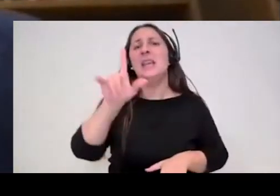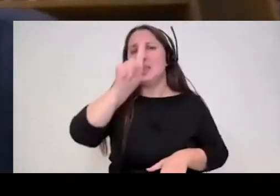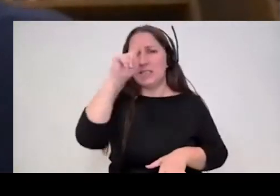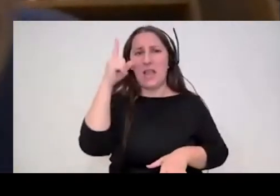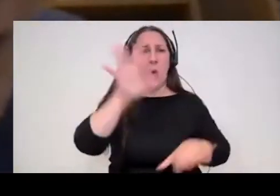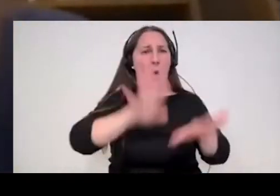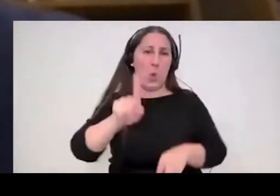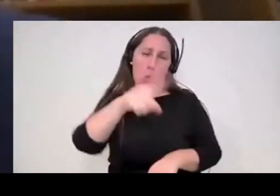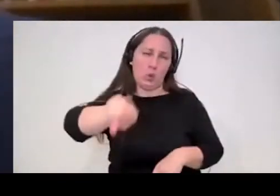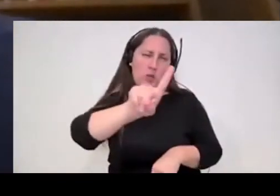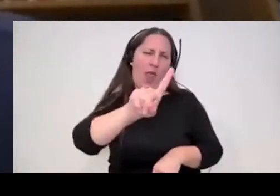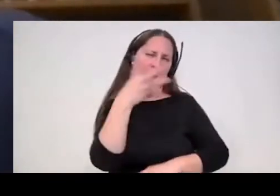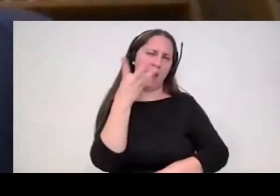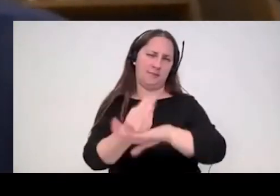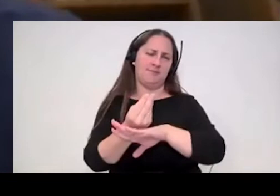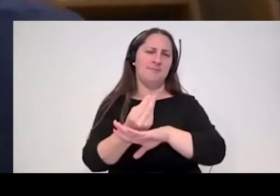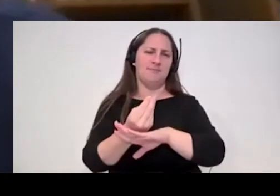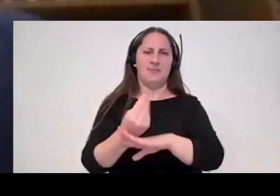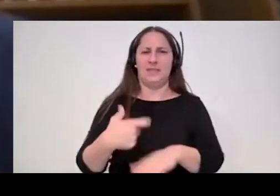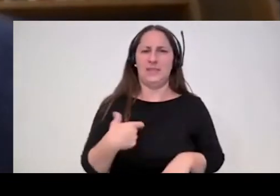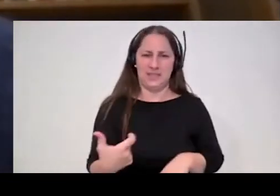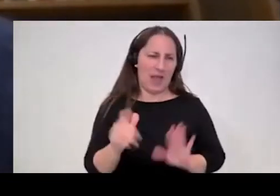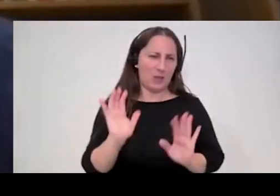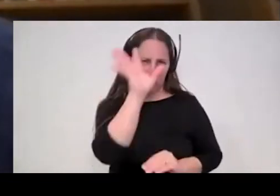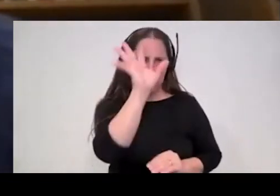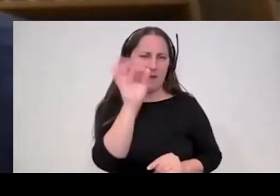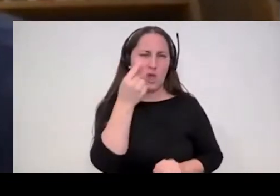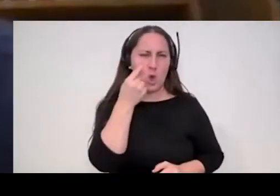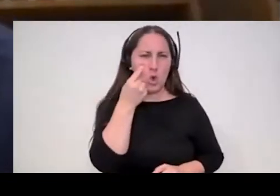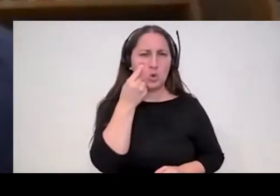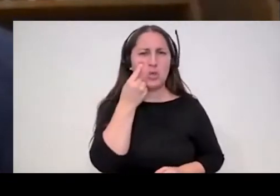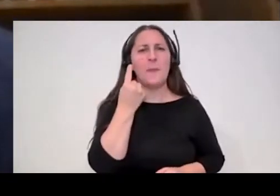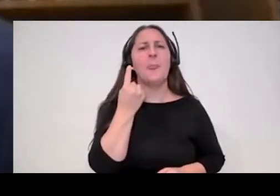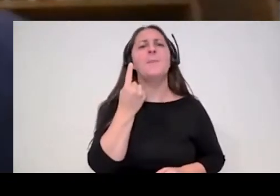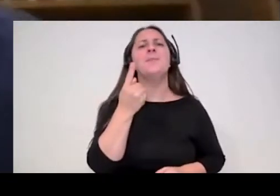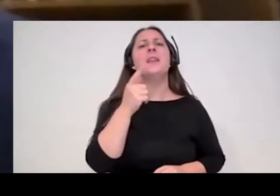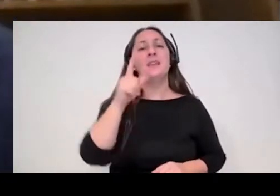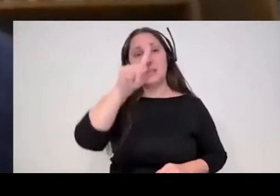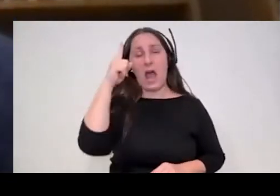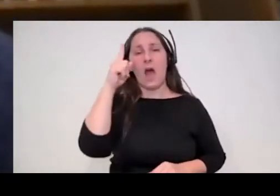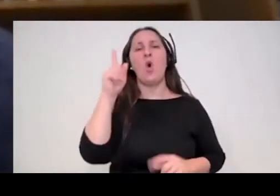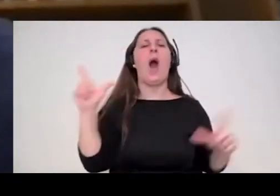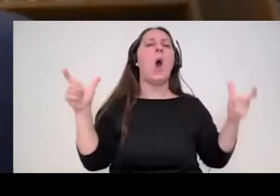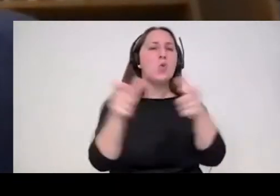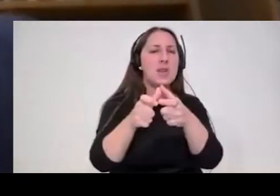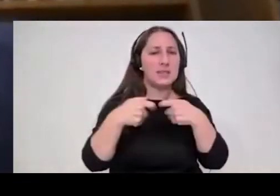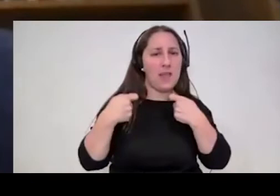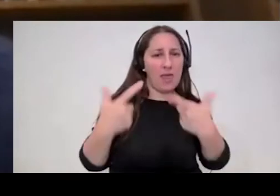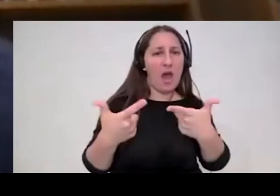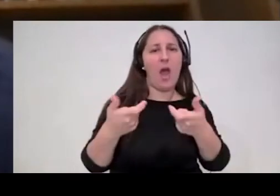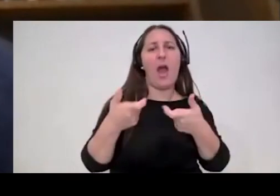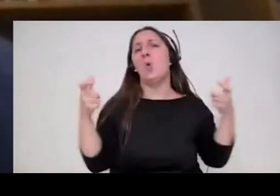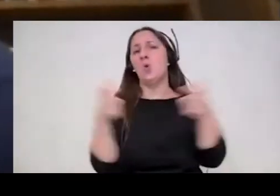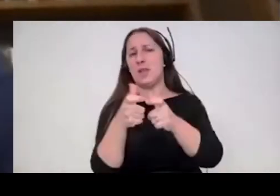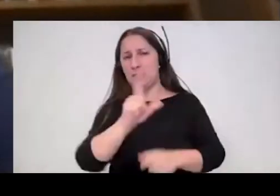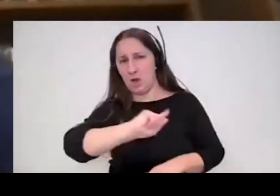dirigentes y dirigentes sindicales, y esto, o sea, cuando te fija una audiencia o no te fija una audiencia, cuando te dicta la